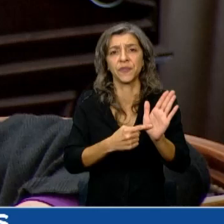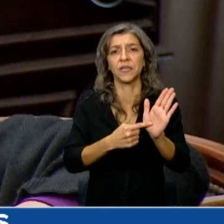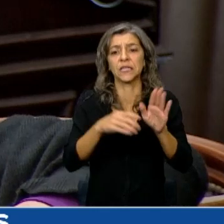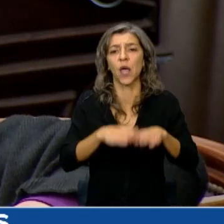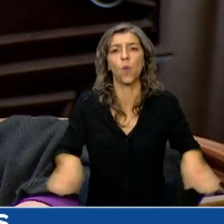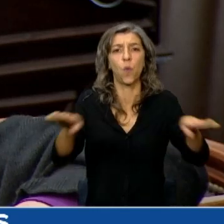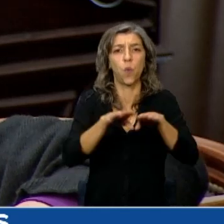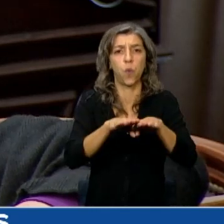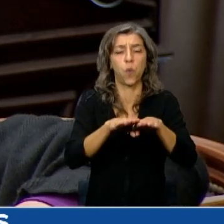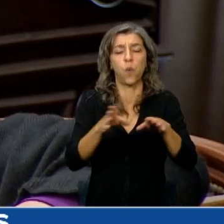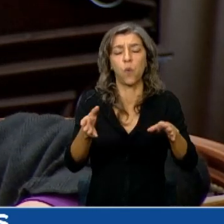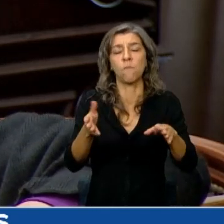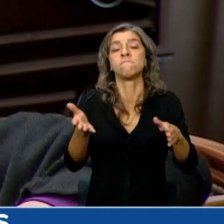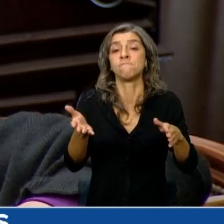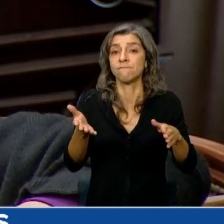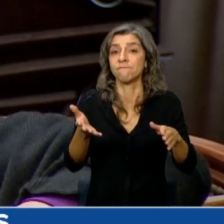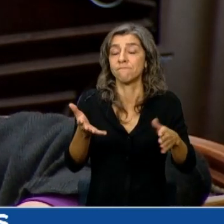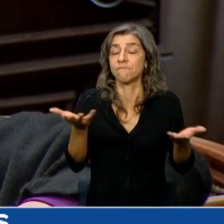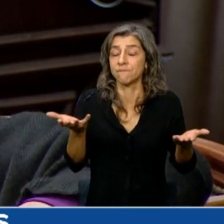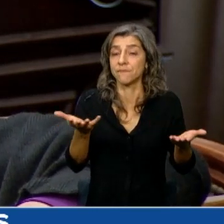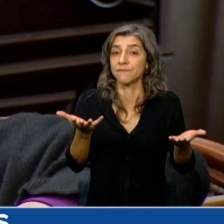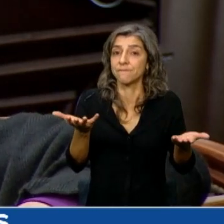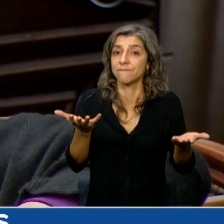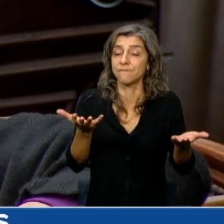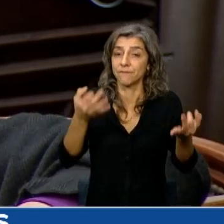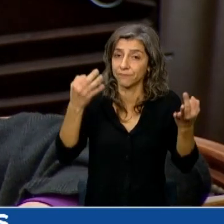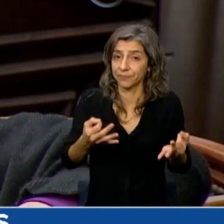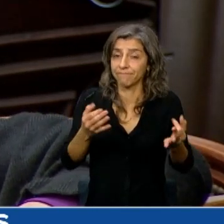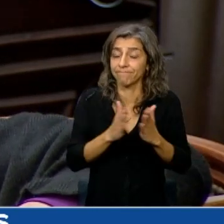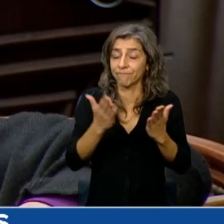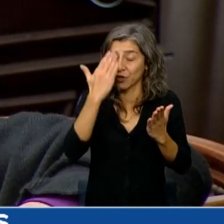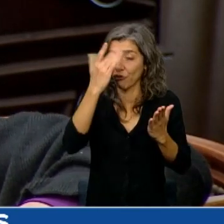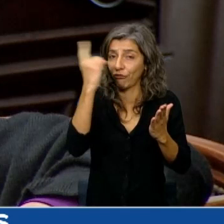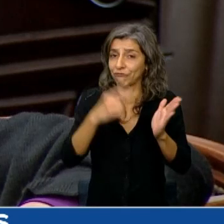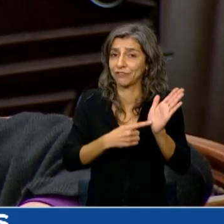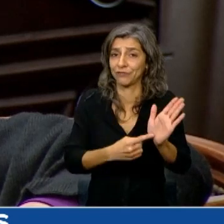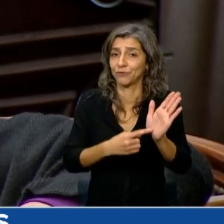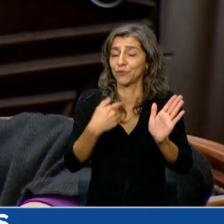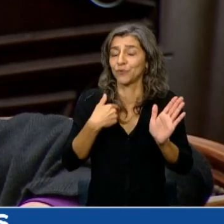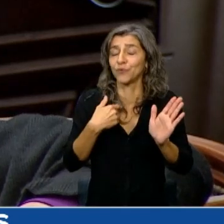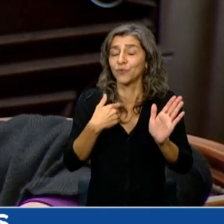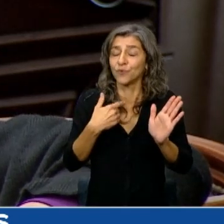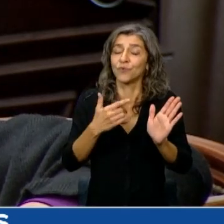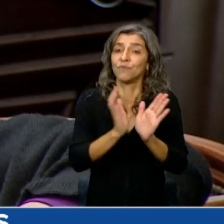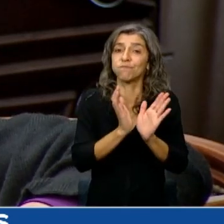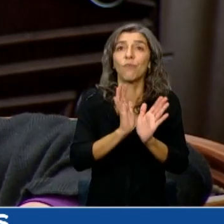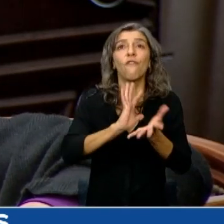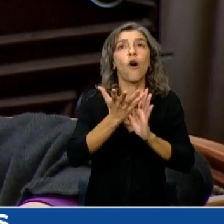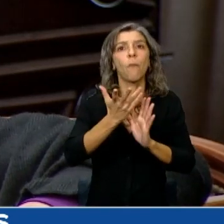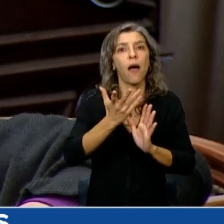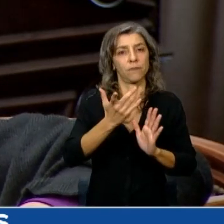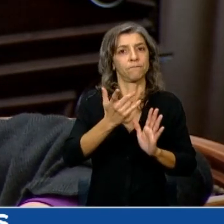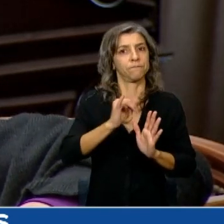acá. La Constitución del 94 es el reflejo de una sociedad que advierte